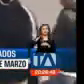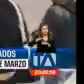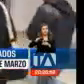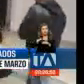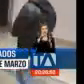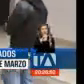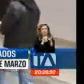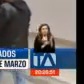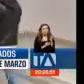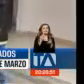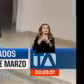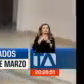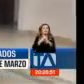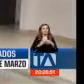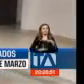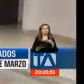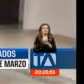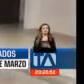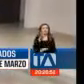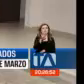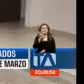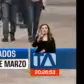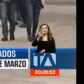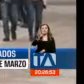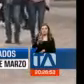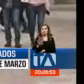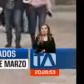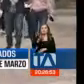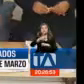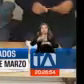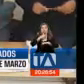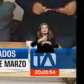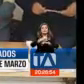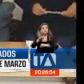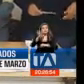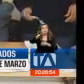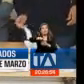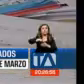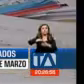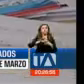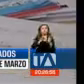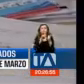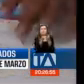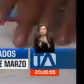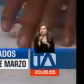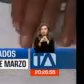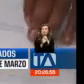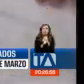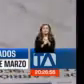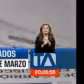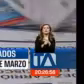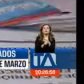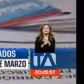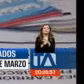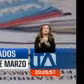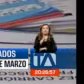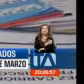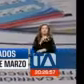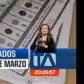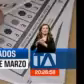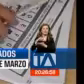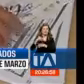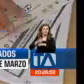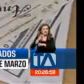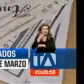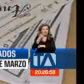de la provincia de loja 494 autoridades serán electa una variable en este año según señala el principal de la delegación provincial electoral